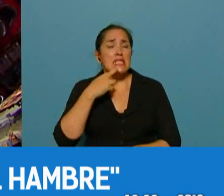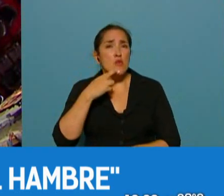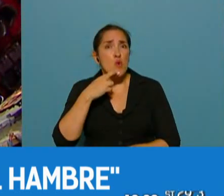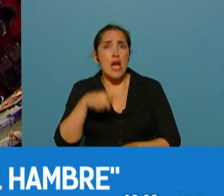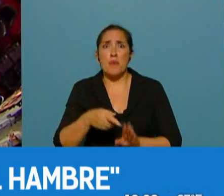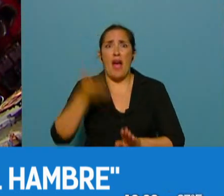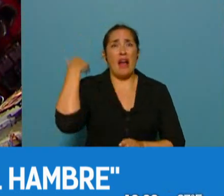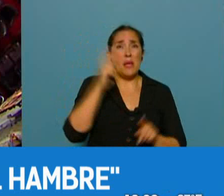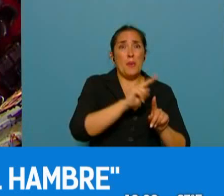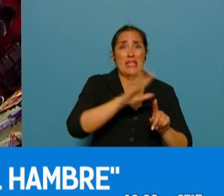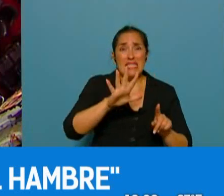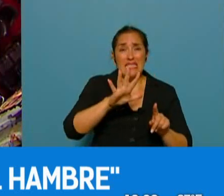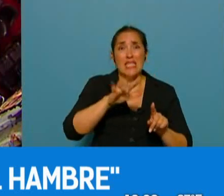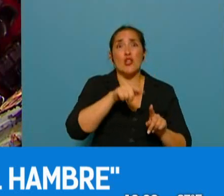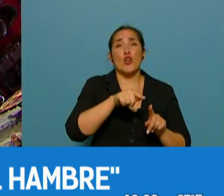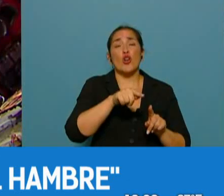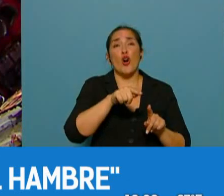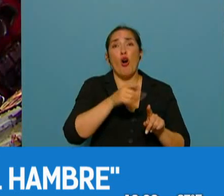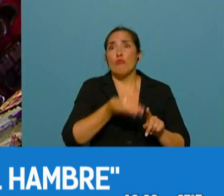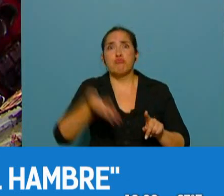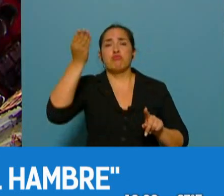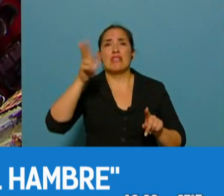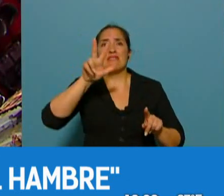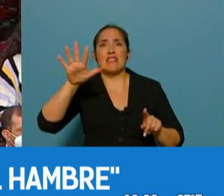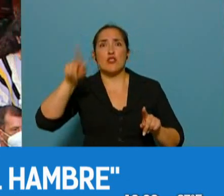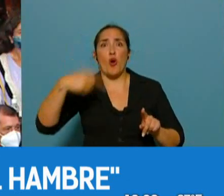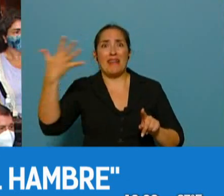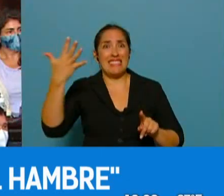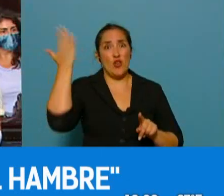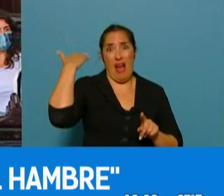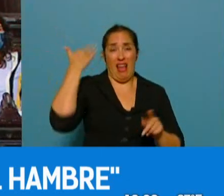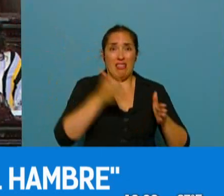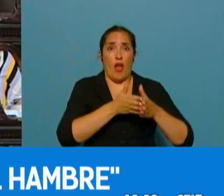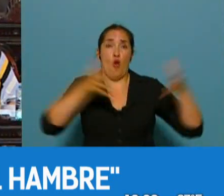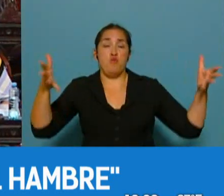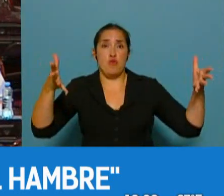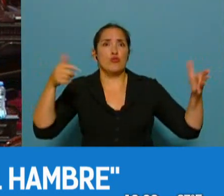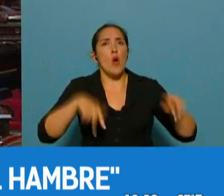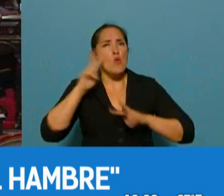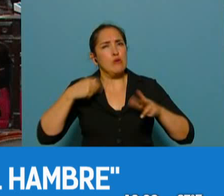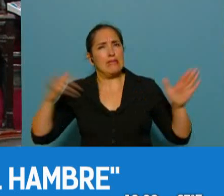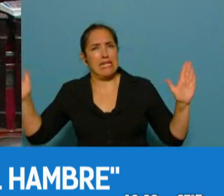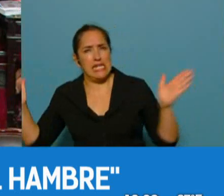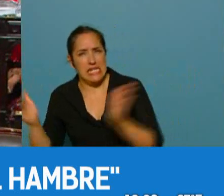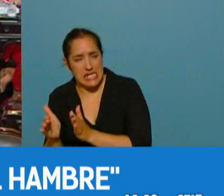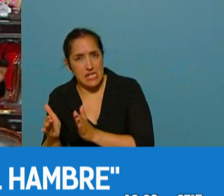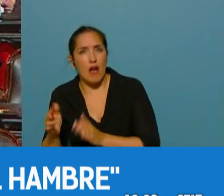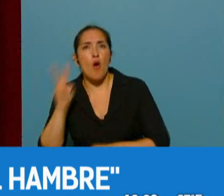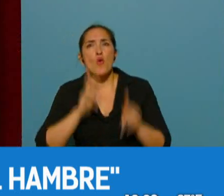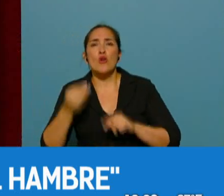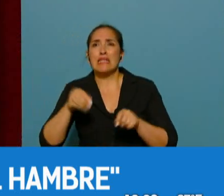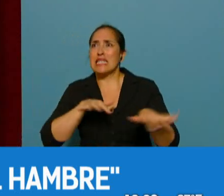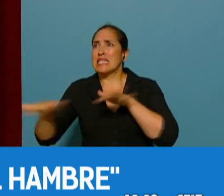subió de 25,7 a 35,5. Reducir el impacto en todo lo que fuera